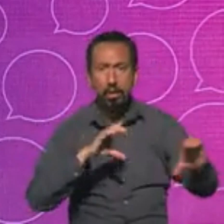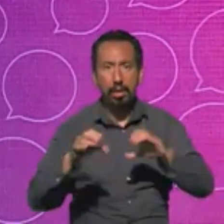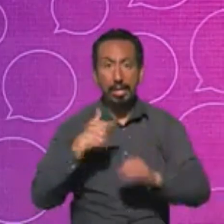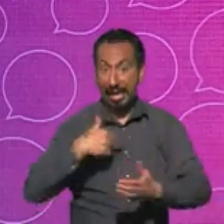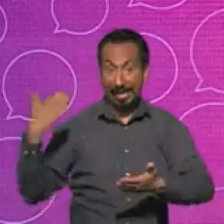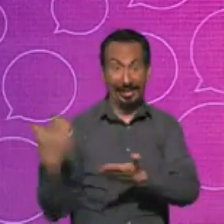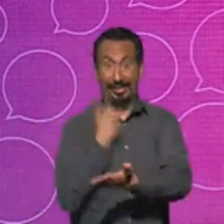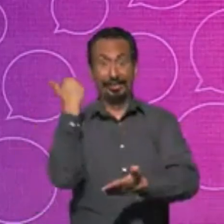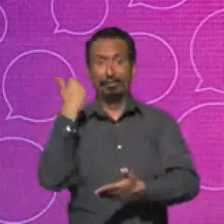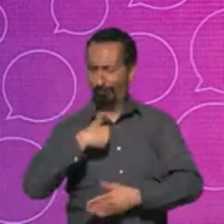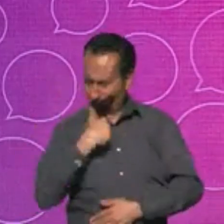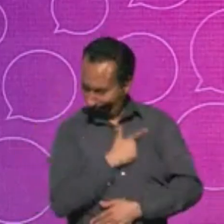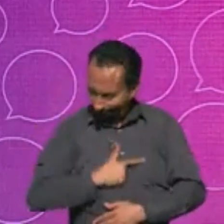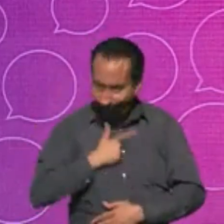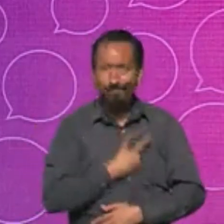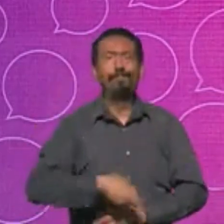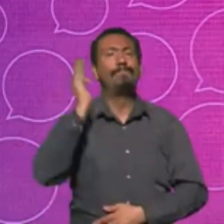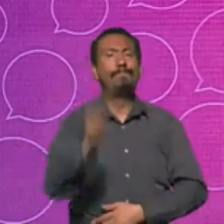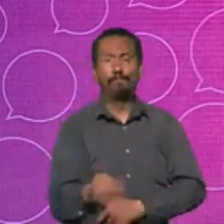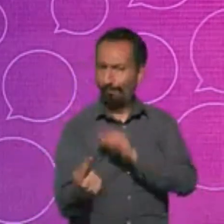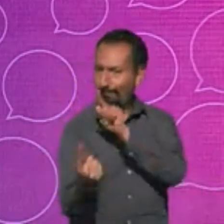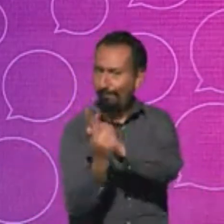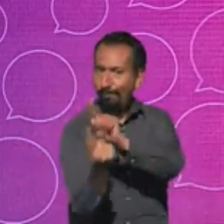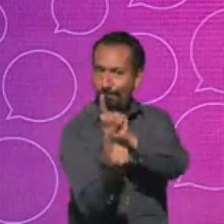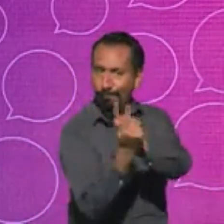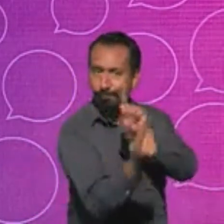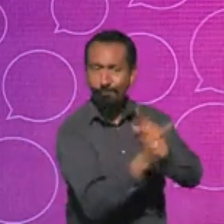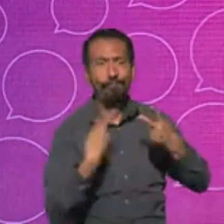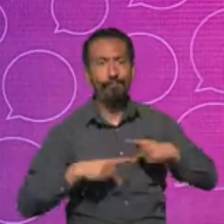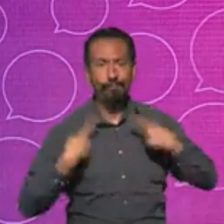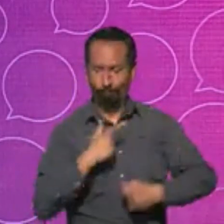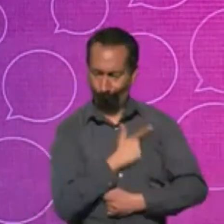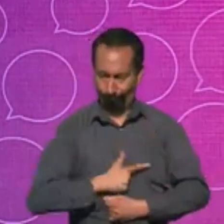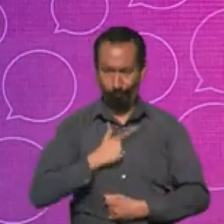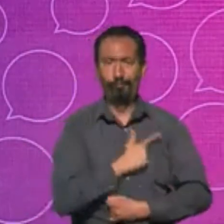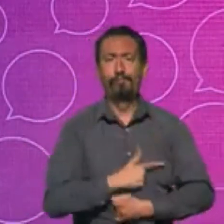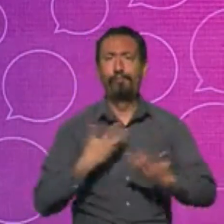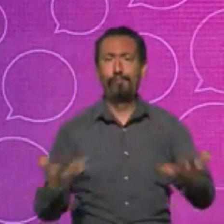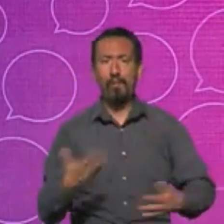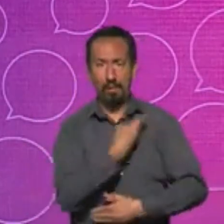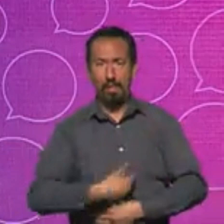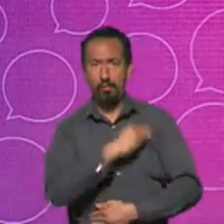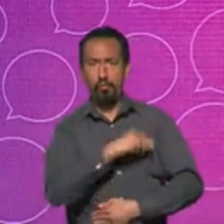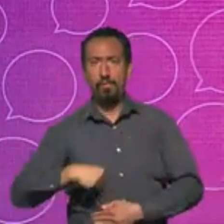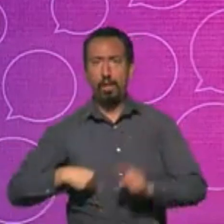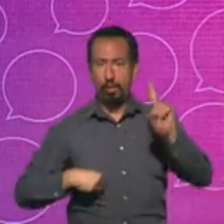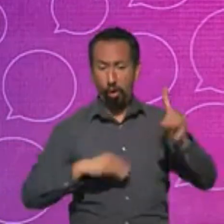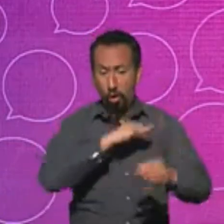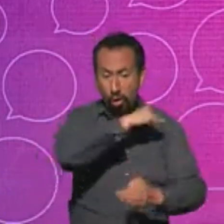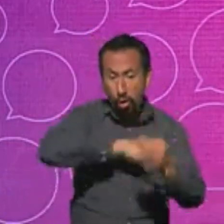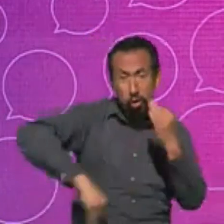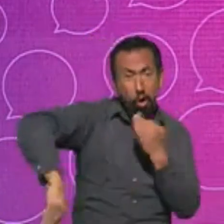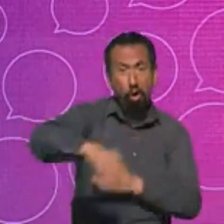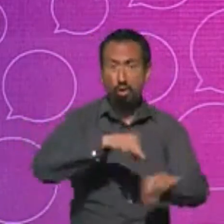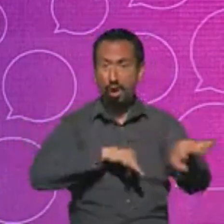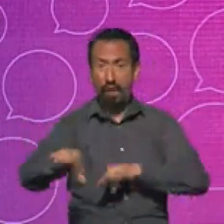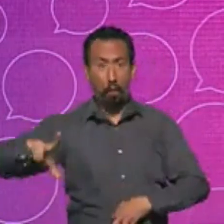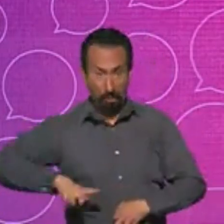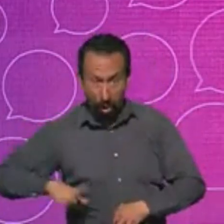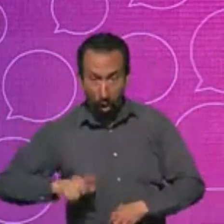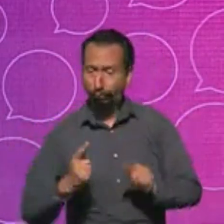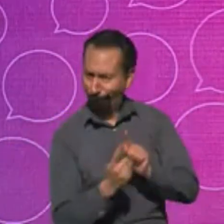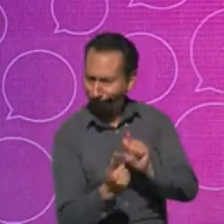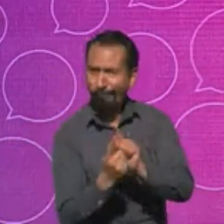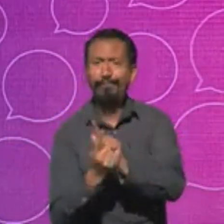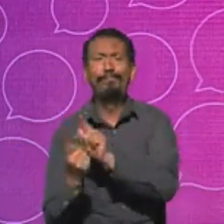gobierno vamos a institucionalizar esa garantía de audiencia desde el presidente municipal y todos los funcionarios vamos a